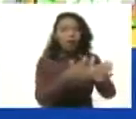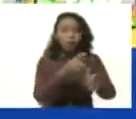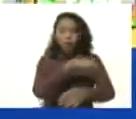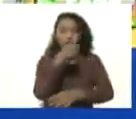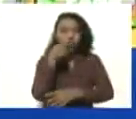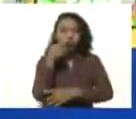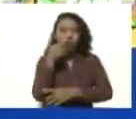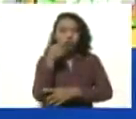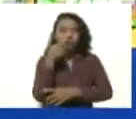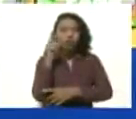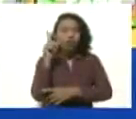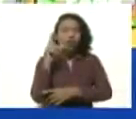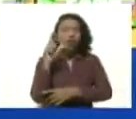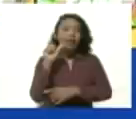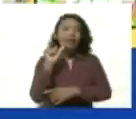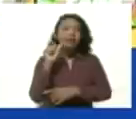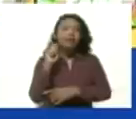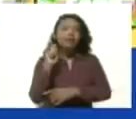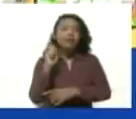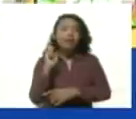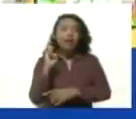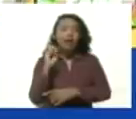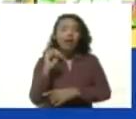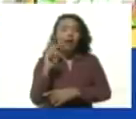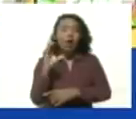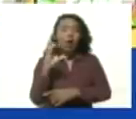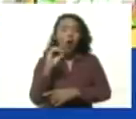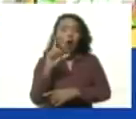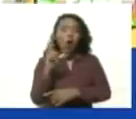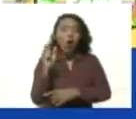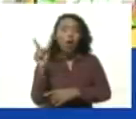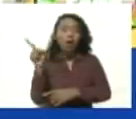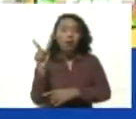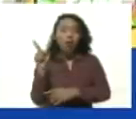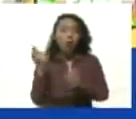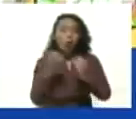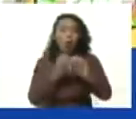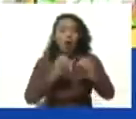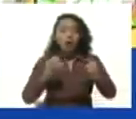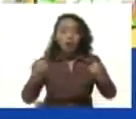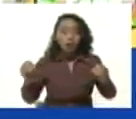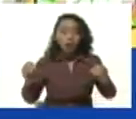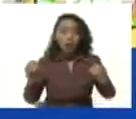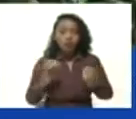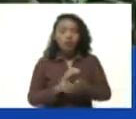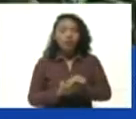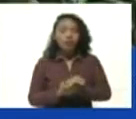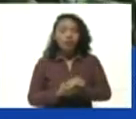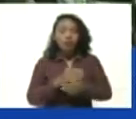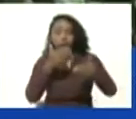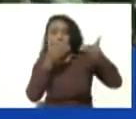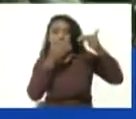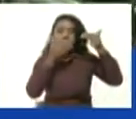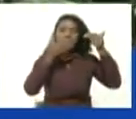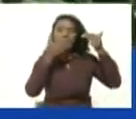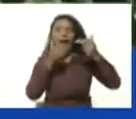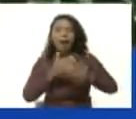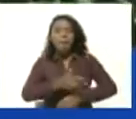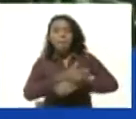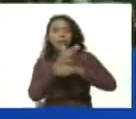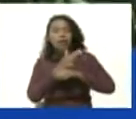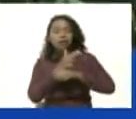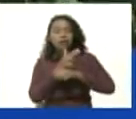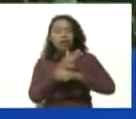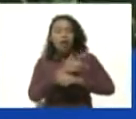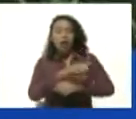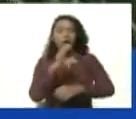Las TANCOL se llaman en Venezuela. ¿Qué son las TANCOL? Organizaciones terroristas armados